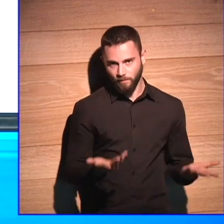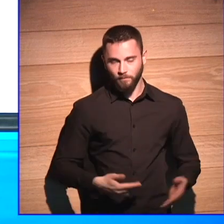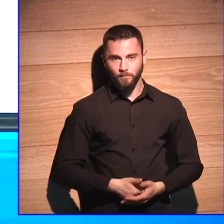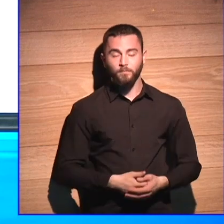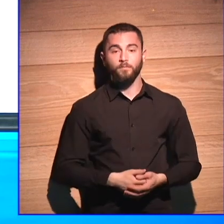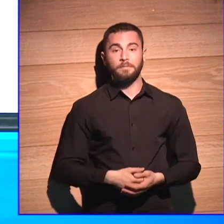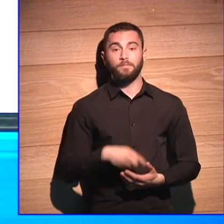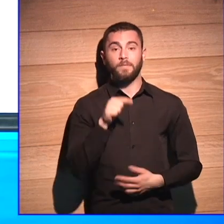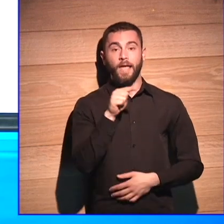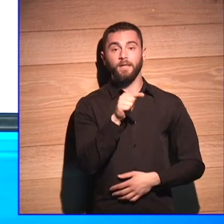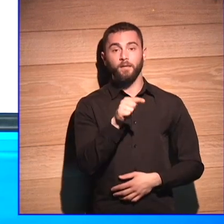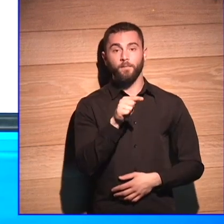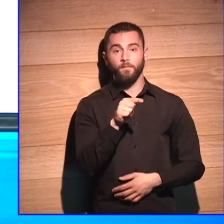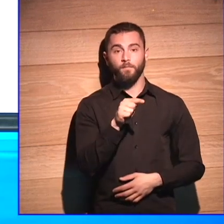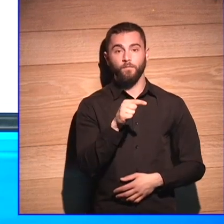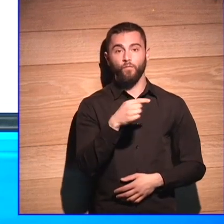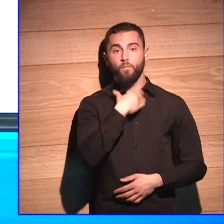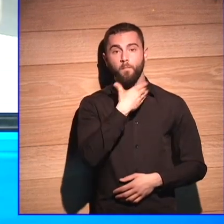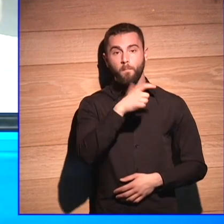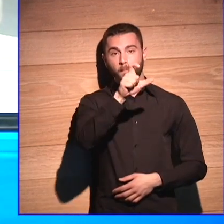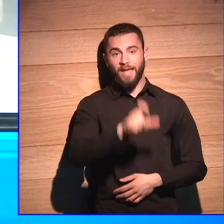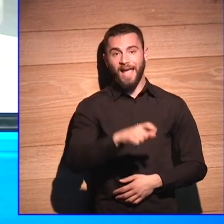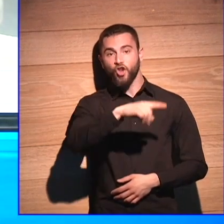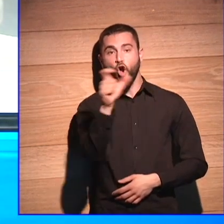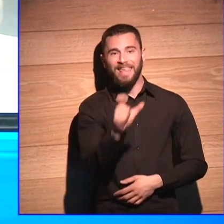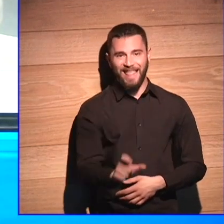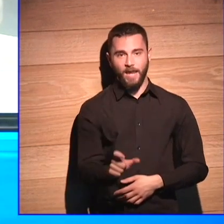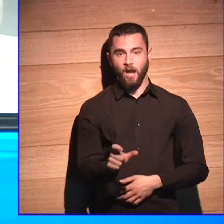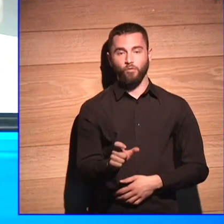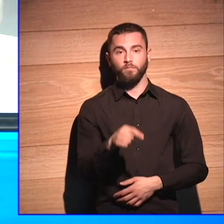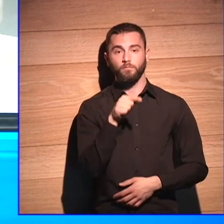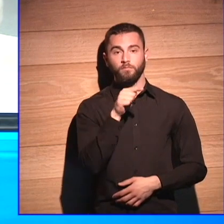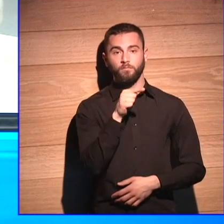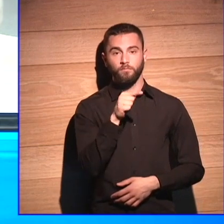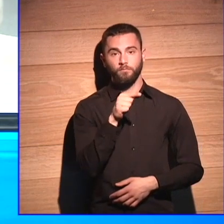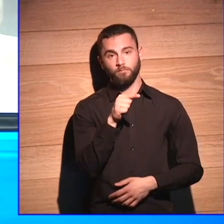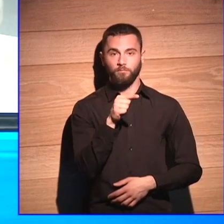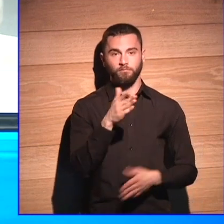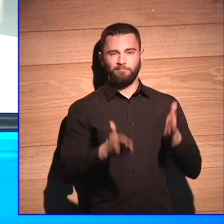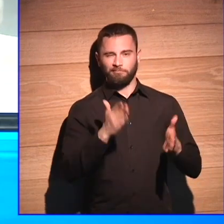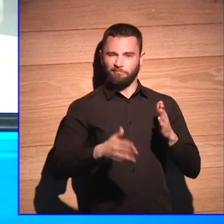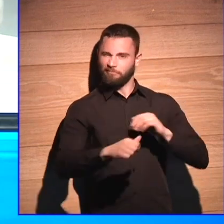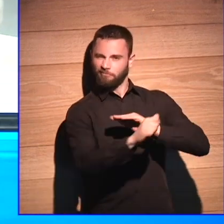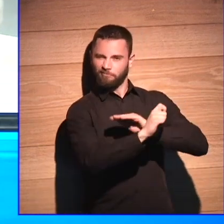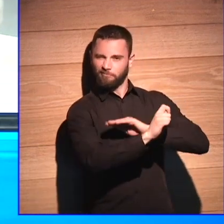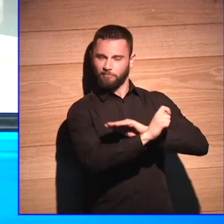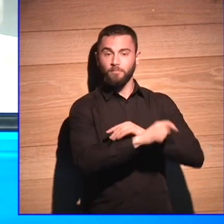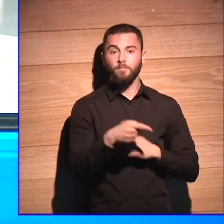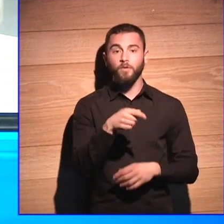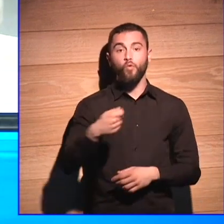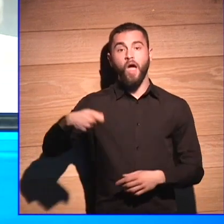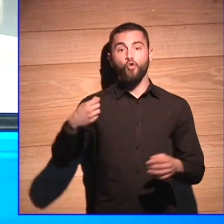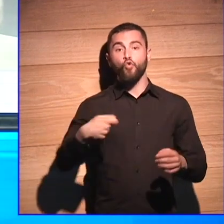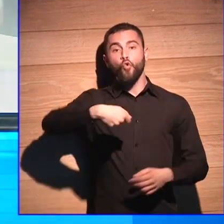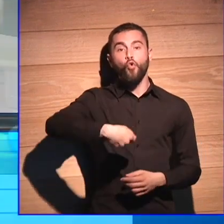Y aquí es un becario italiano que le hizo una jugarreta al robot y le dejó que le pusiera la cuchara